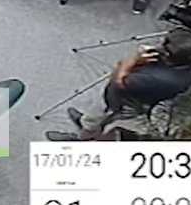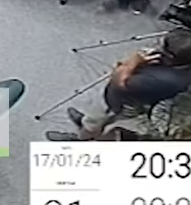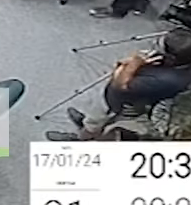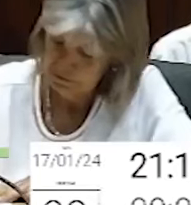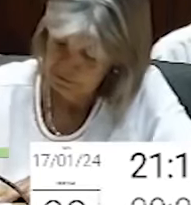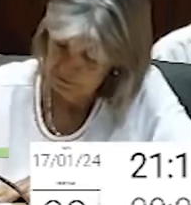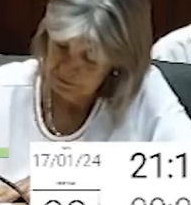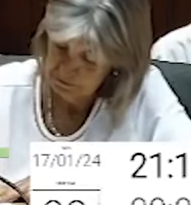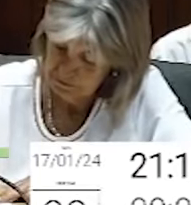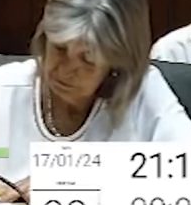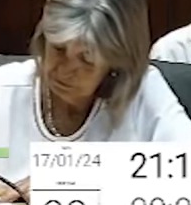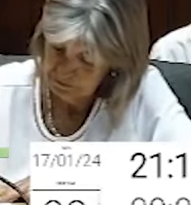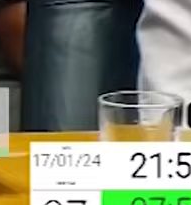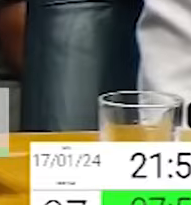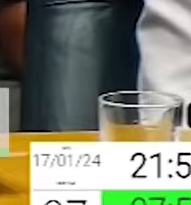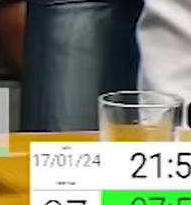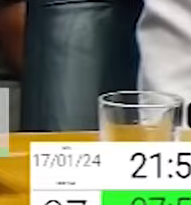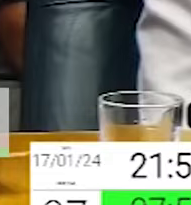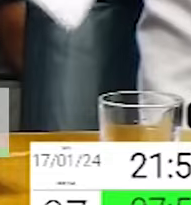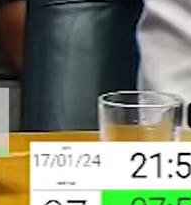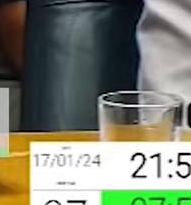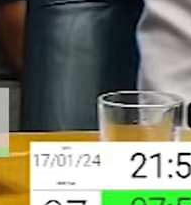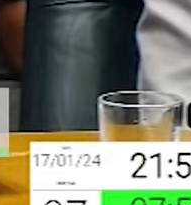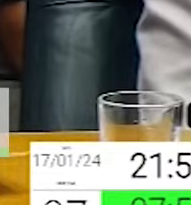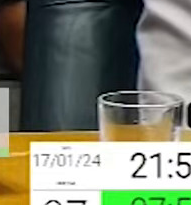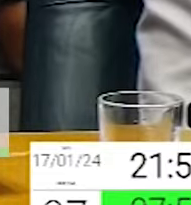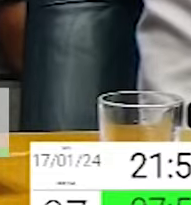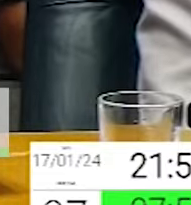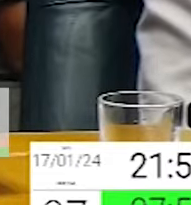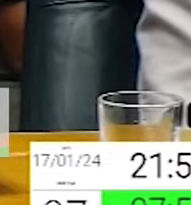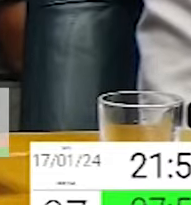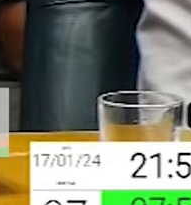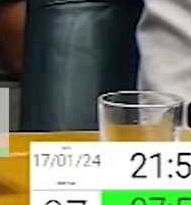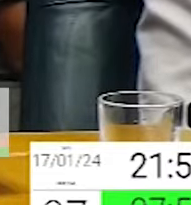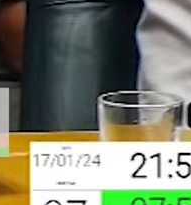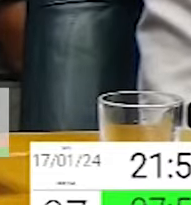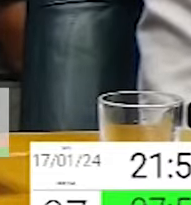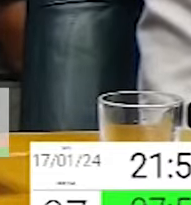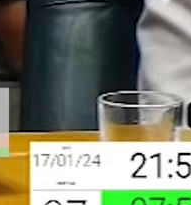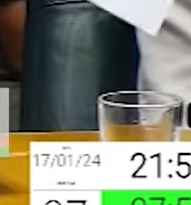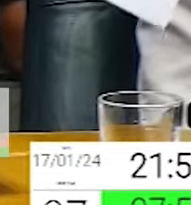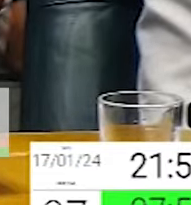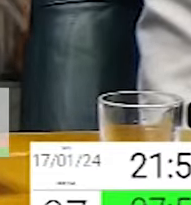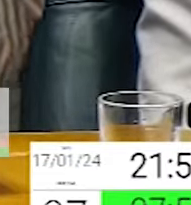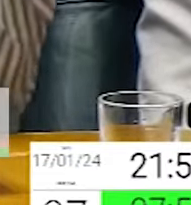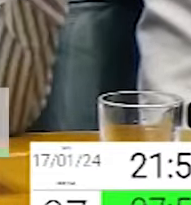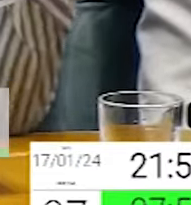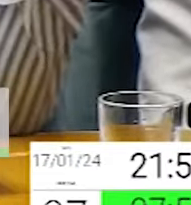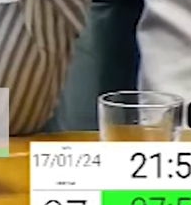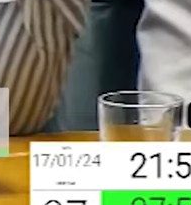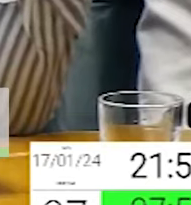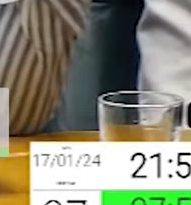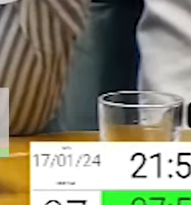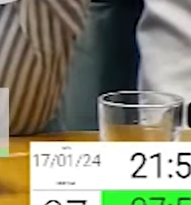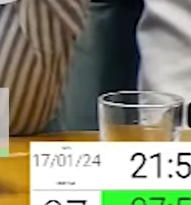la junta departamental de Maldonado votó La excepción para la construcción de un hotel en la desembocadura de la laguna de José Ignacio en un